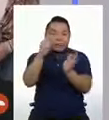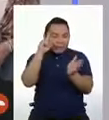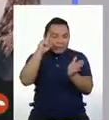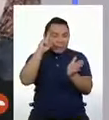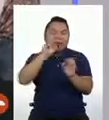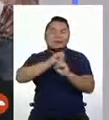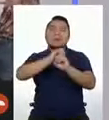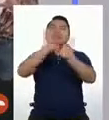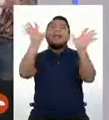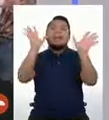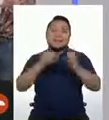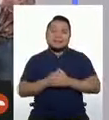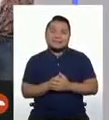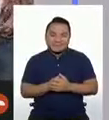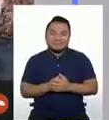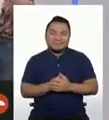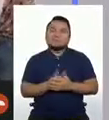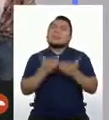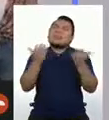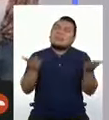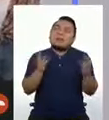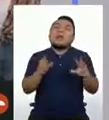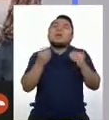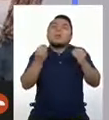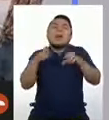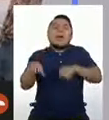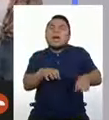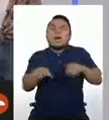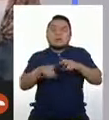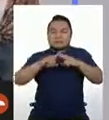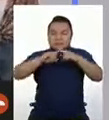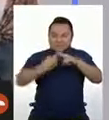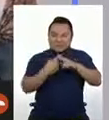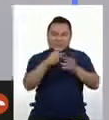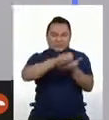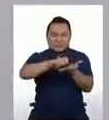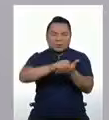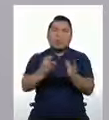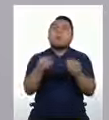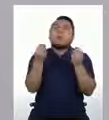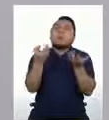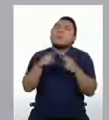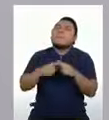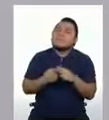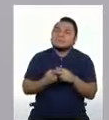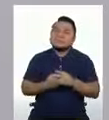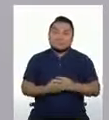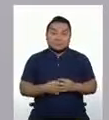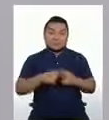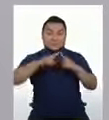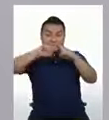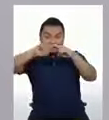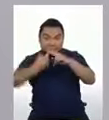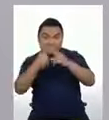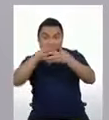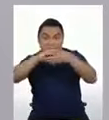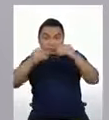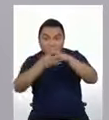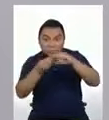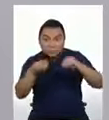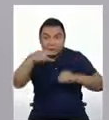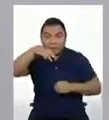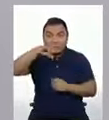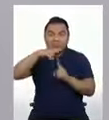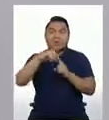claridad. Entonces, ¿cómo podemos hacer para empezar a escribir, profesora? Para el inicio, puedes usar un